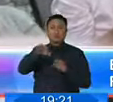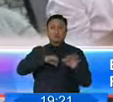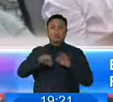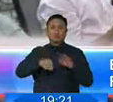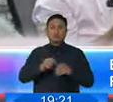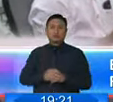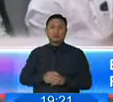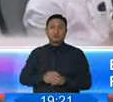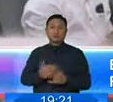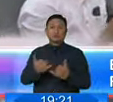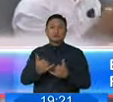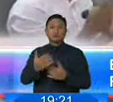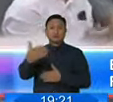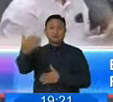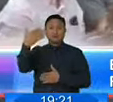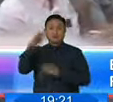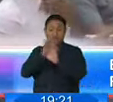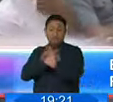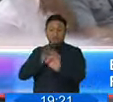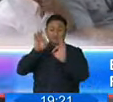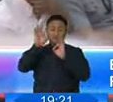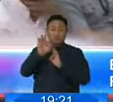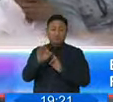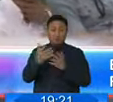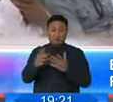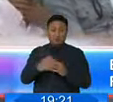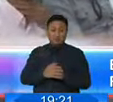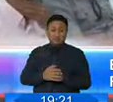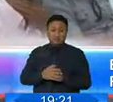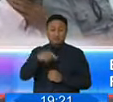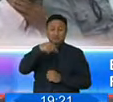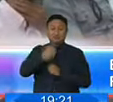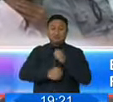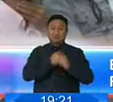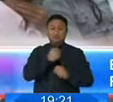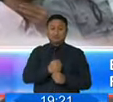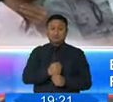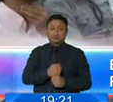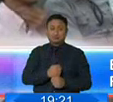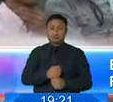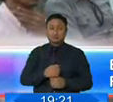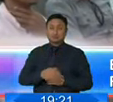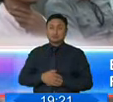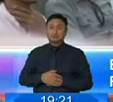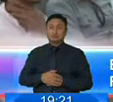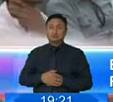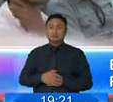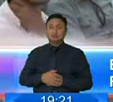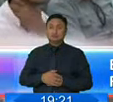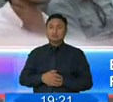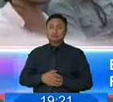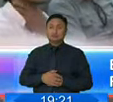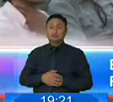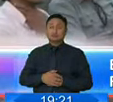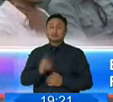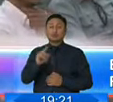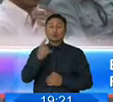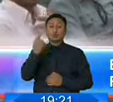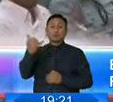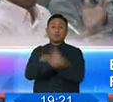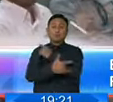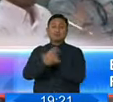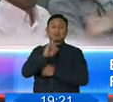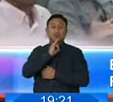el cambio en la política que se ha implementado durante este último año de mayor apertura, no solo con su